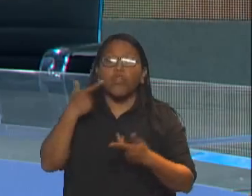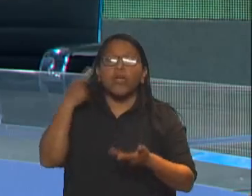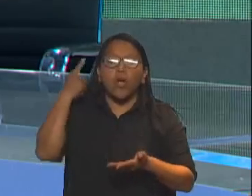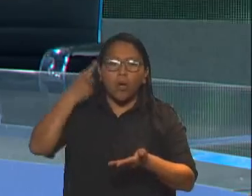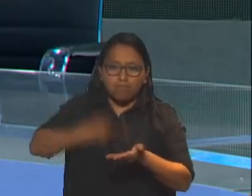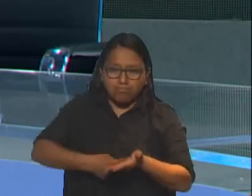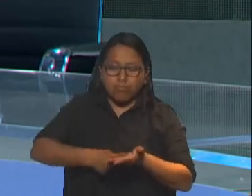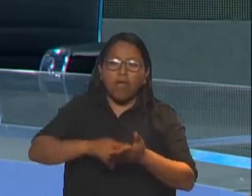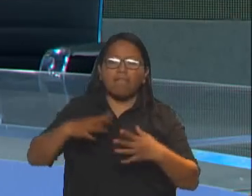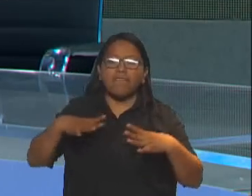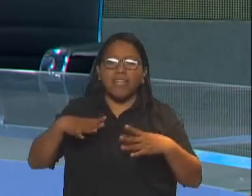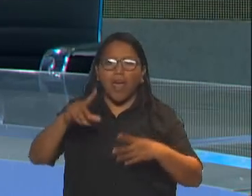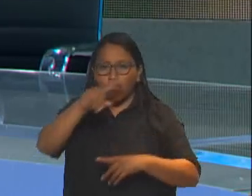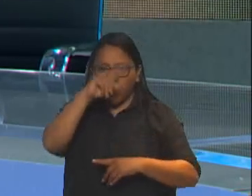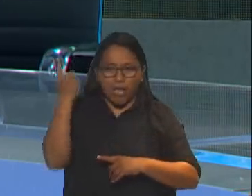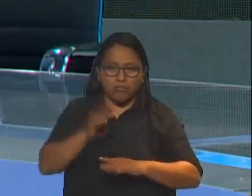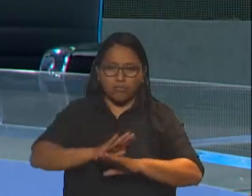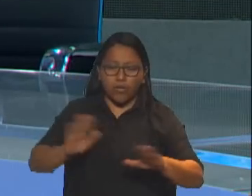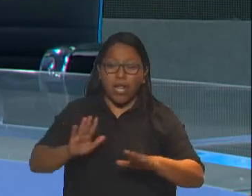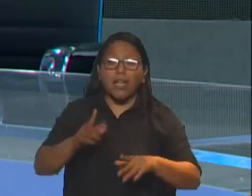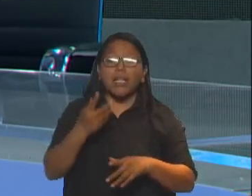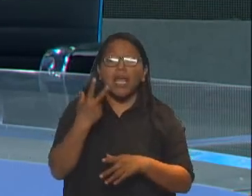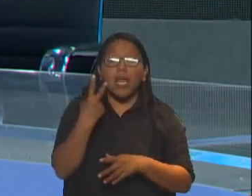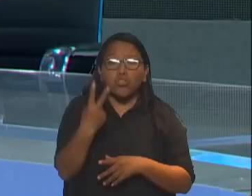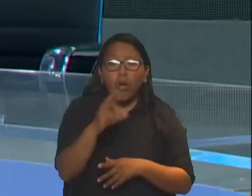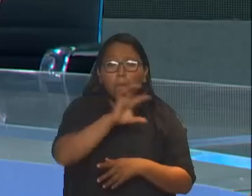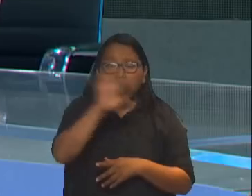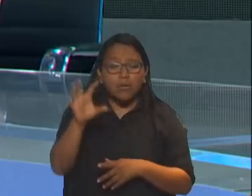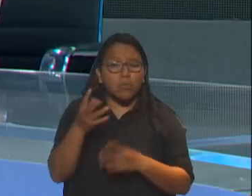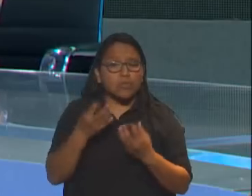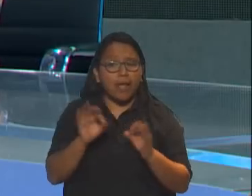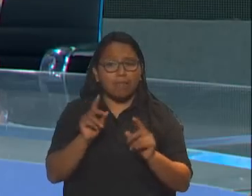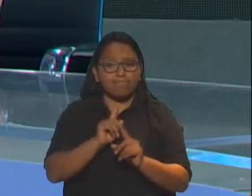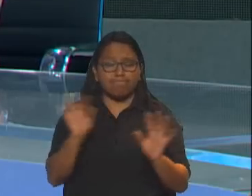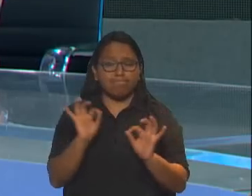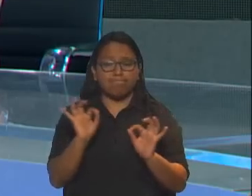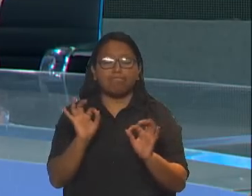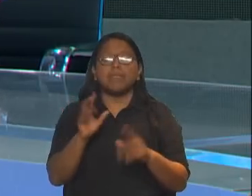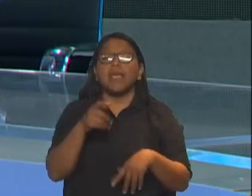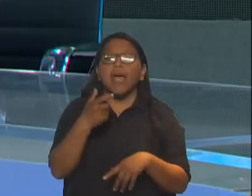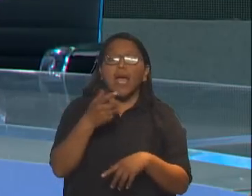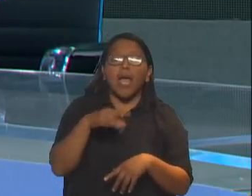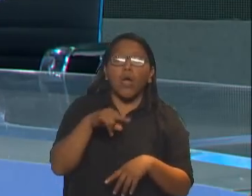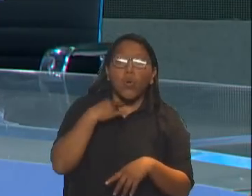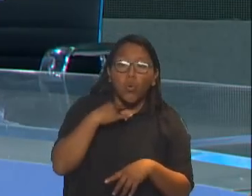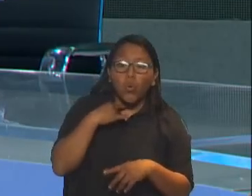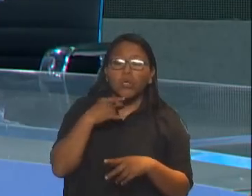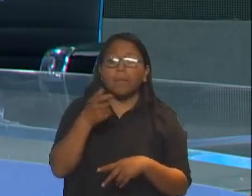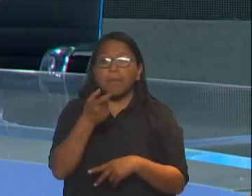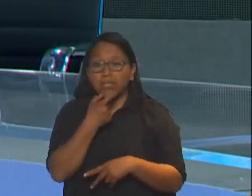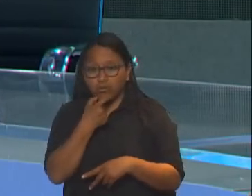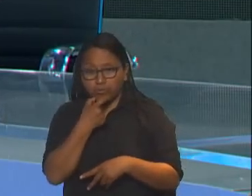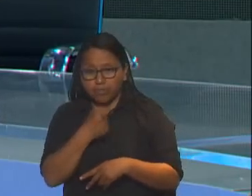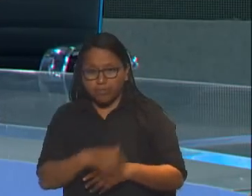un feriado nacional que únicamente dos provincias no hagan nada adherido hablamos de la provincia de jujuy y la provincia de mendoza